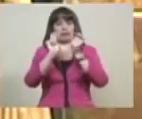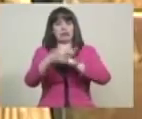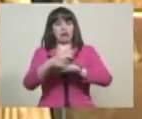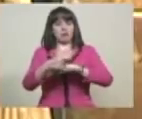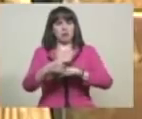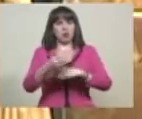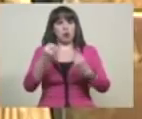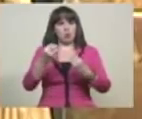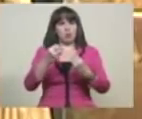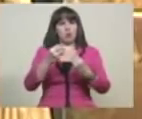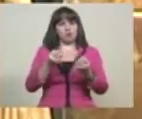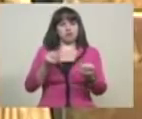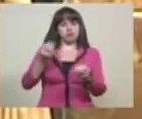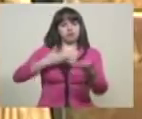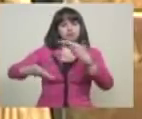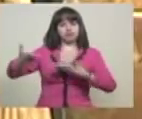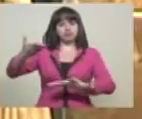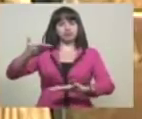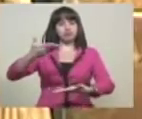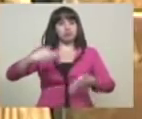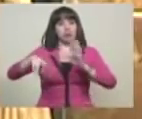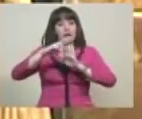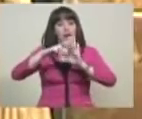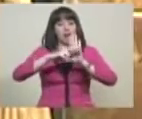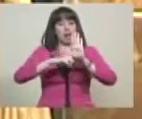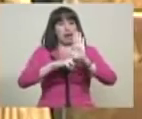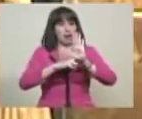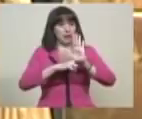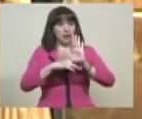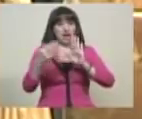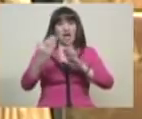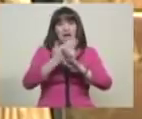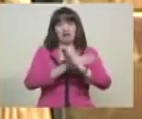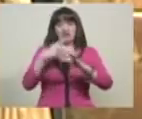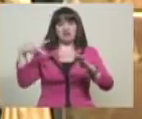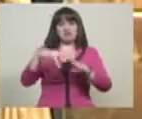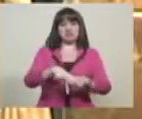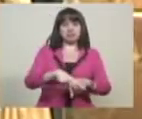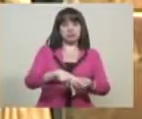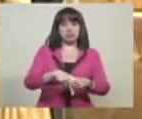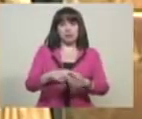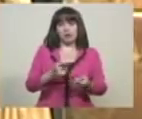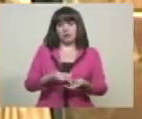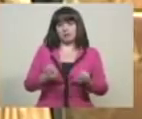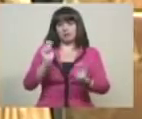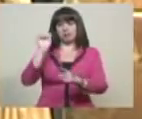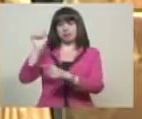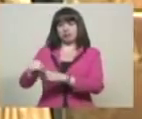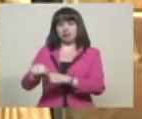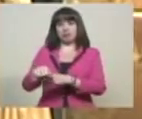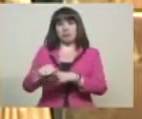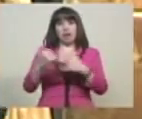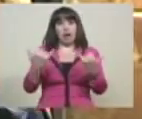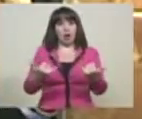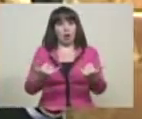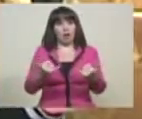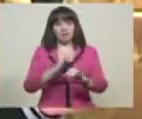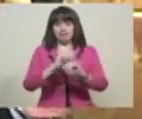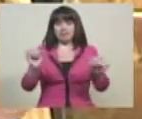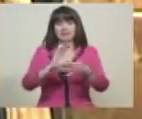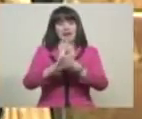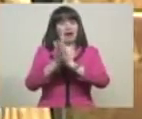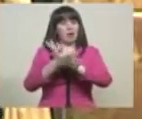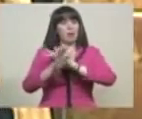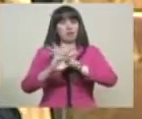tortilla y le devolvamos las reglas de juego criminal, porque sin lugar a duda, este jueguito se agotó.